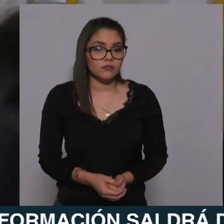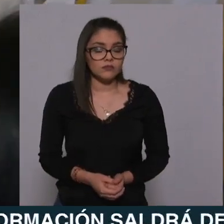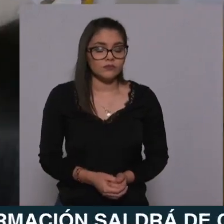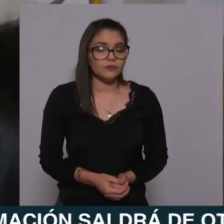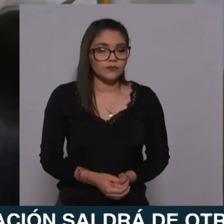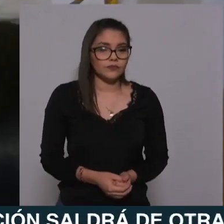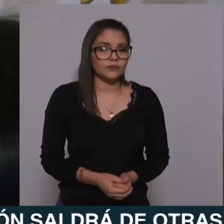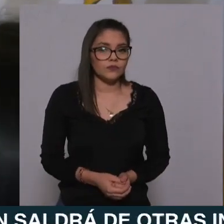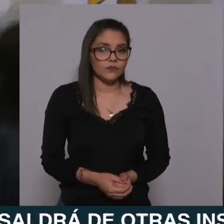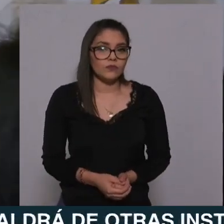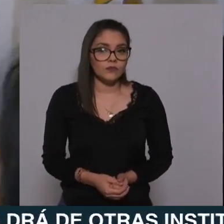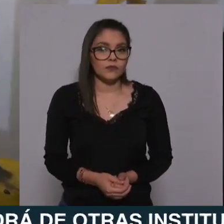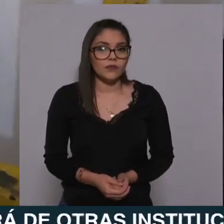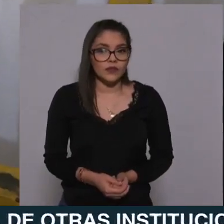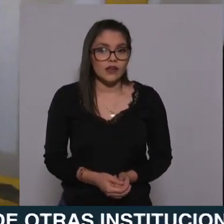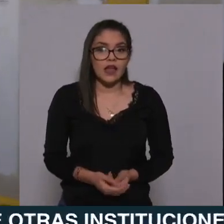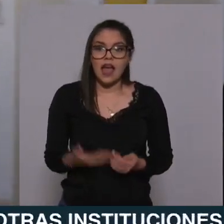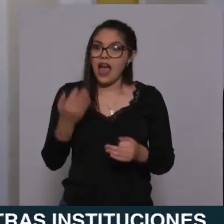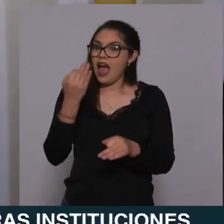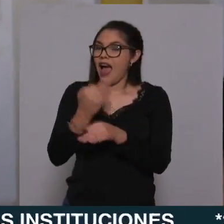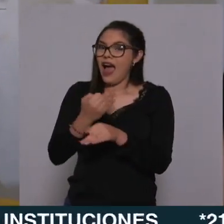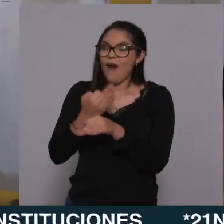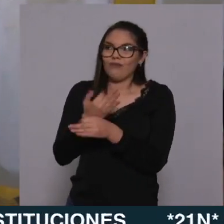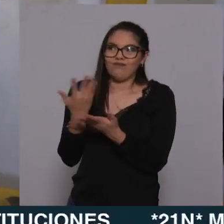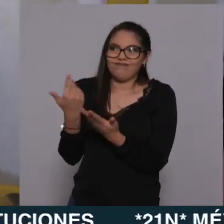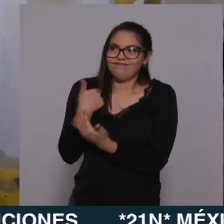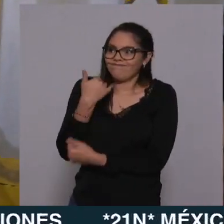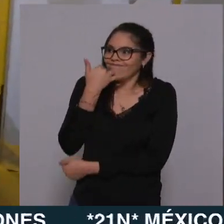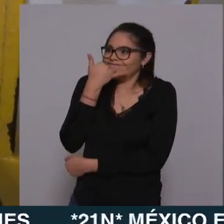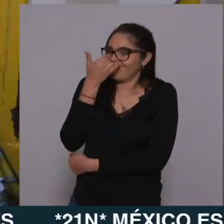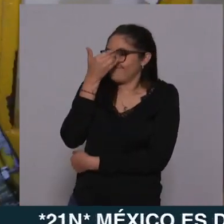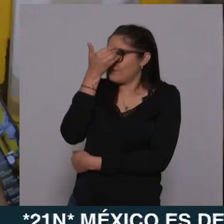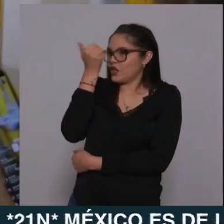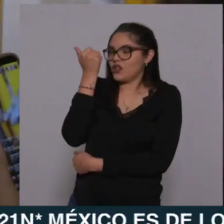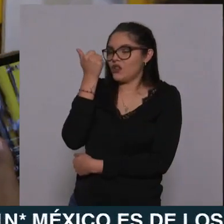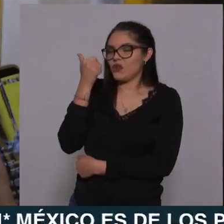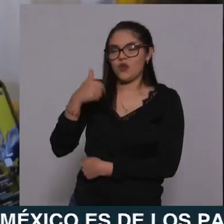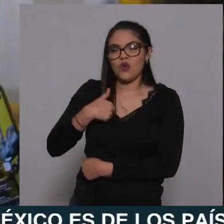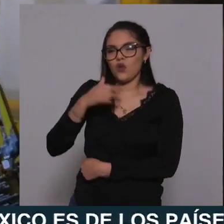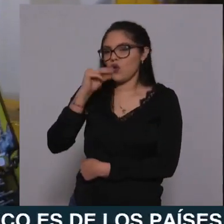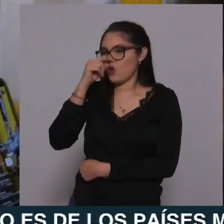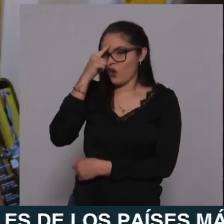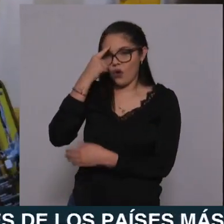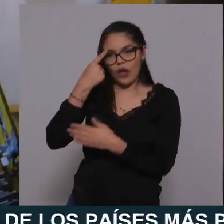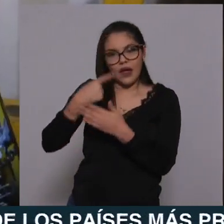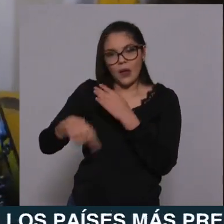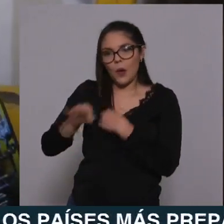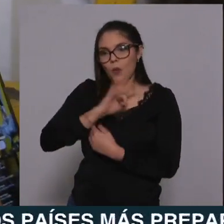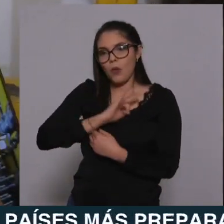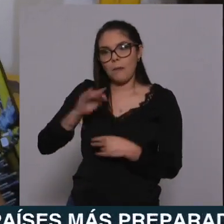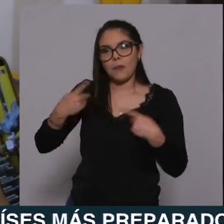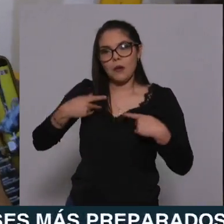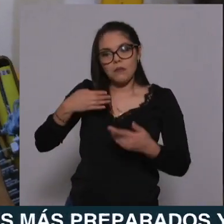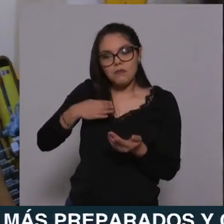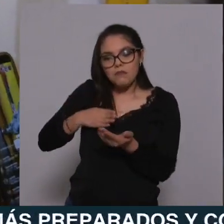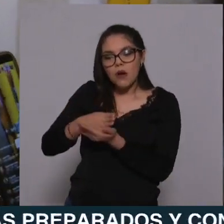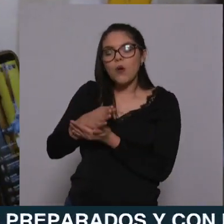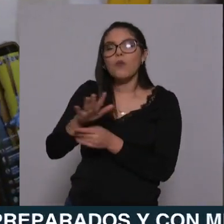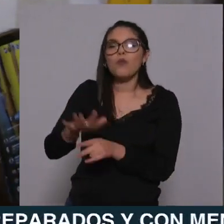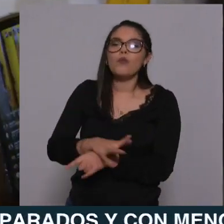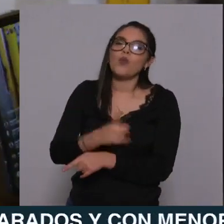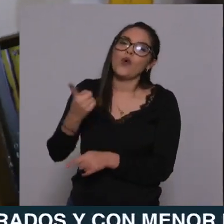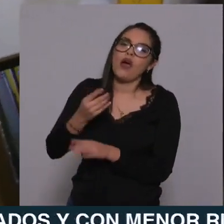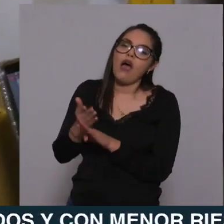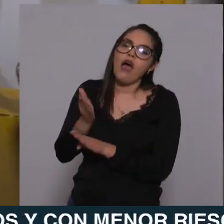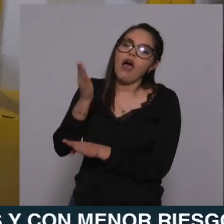Mira, hasta este momento desconozco la situación, no creo que pase eso. Porque pues ya las autoridades